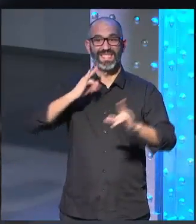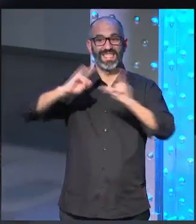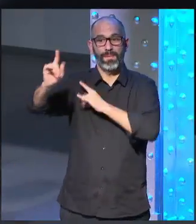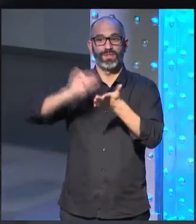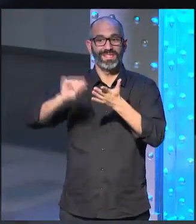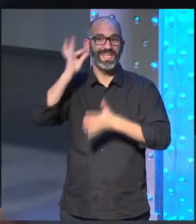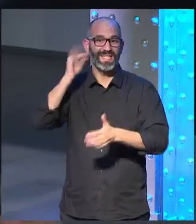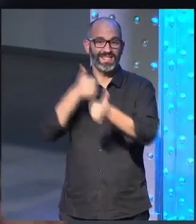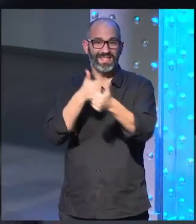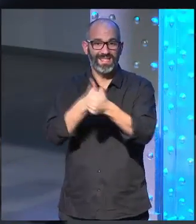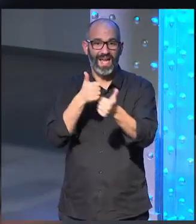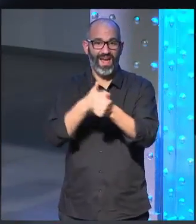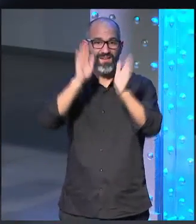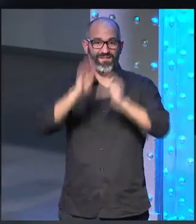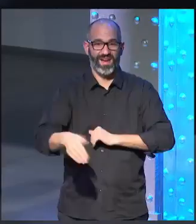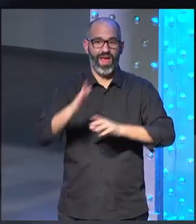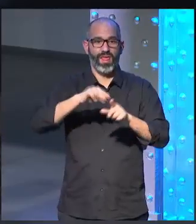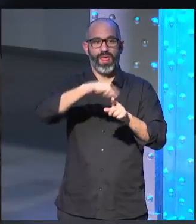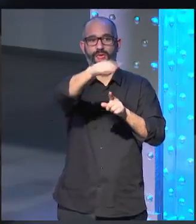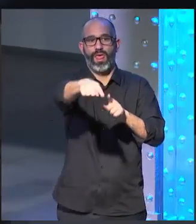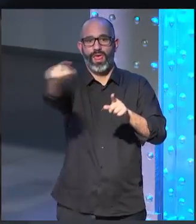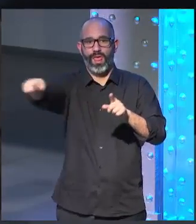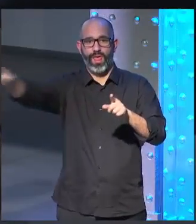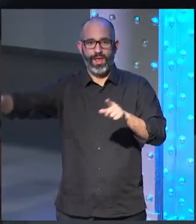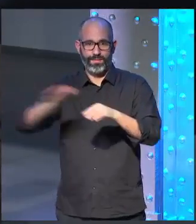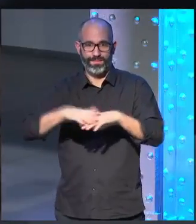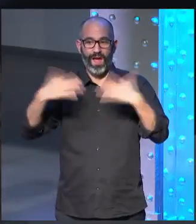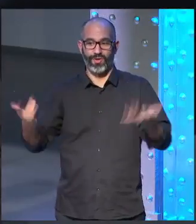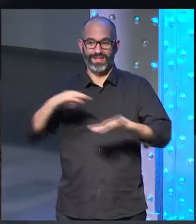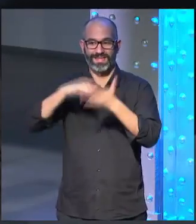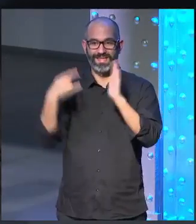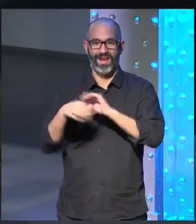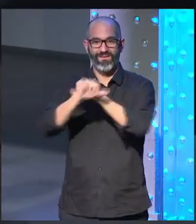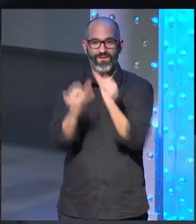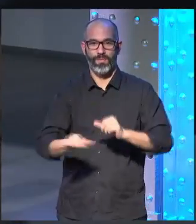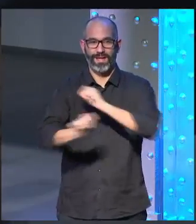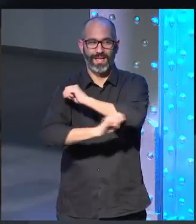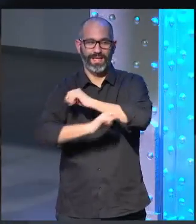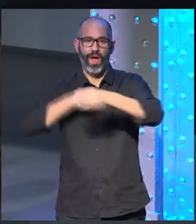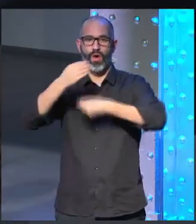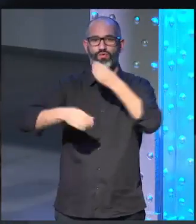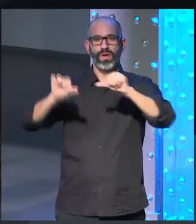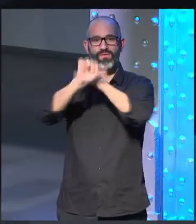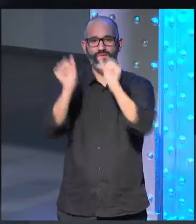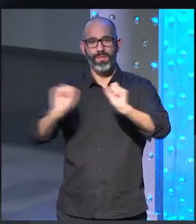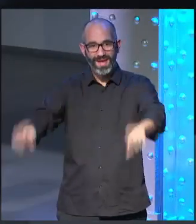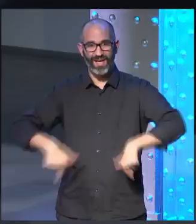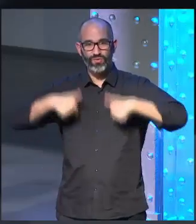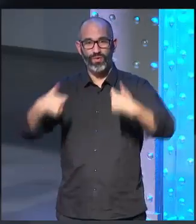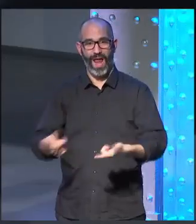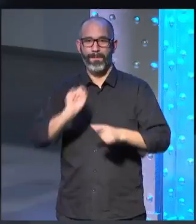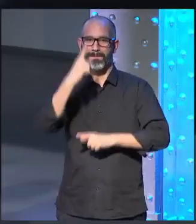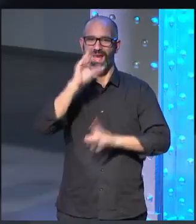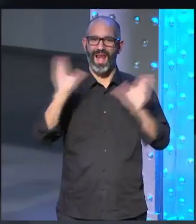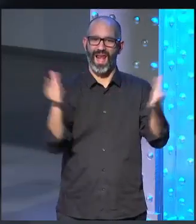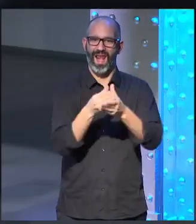secretaria, obviamente me lo va a filtrar, ¿verdad? Estamos todos de acuerdo, ¿no? Entonces, este tipo de técnicas, estrategias que usan de forma nativa, ni se lo piensan los millennials,